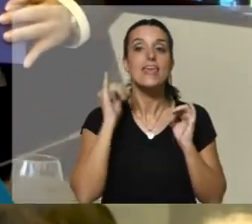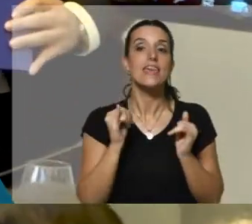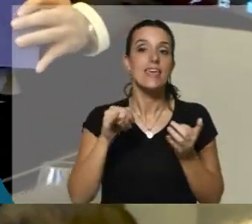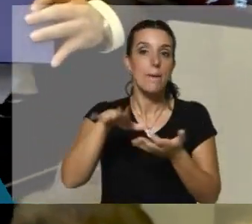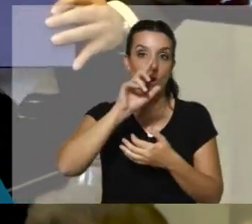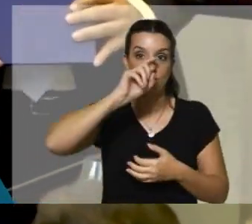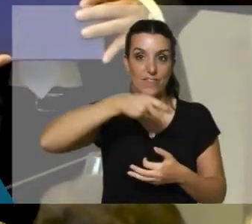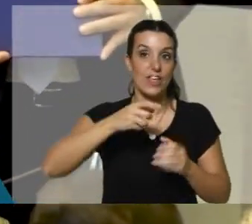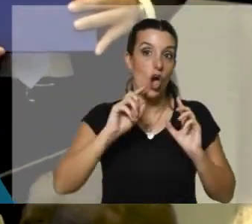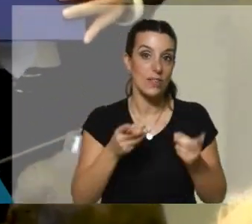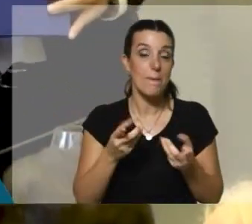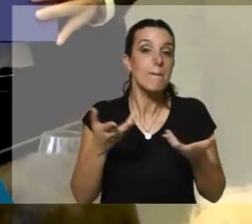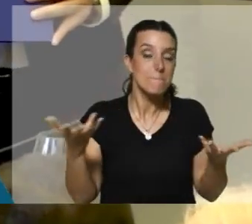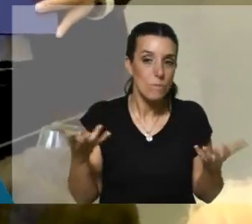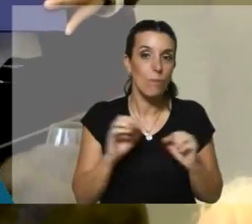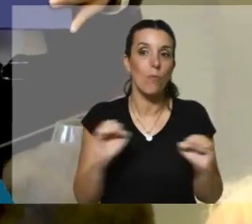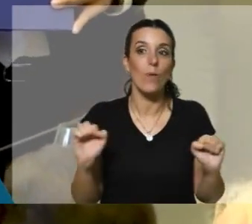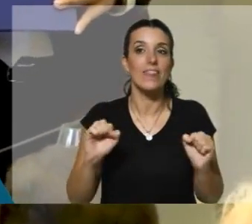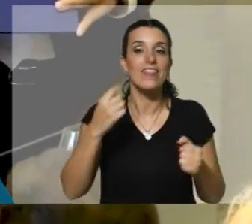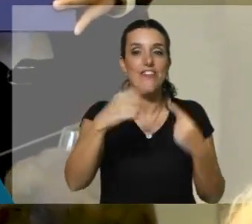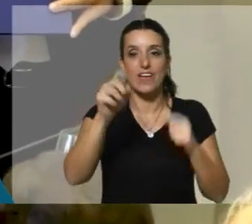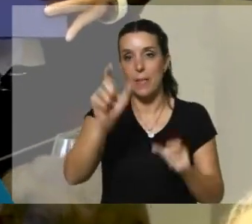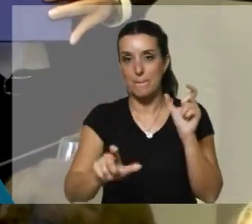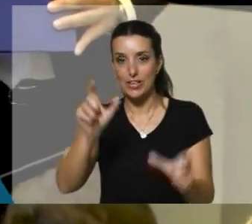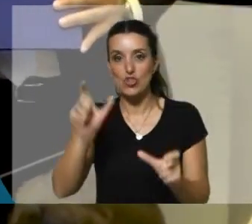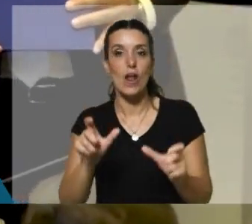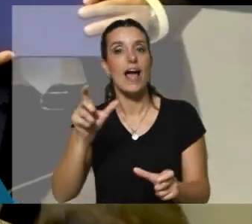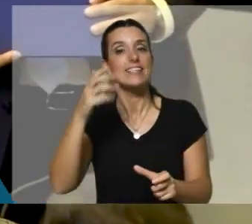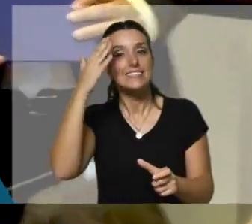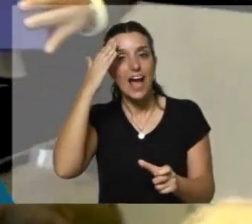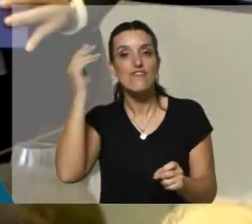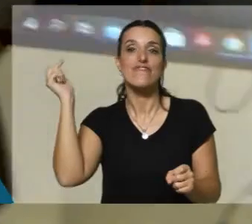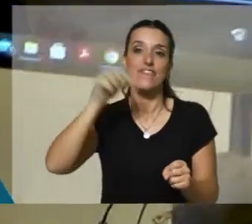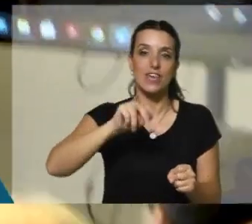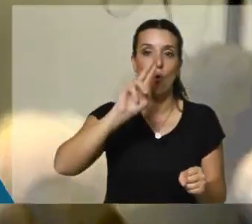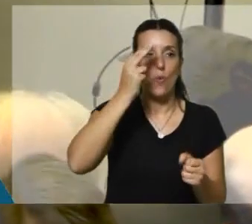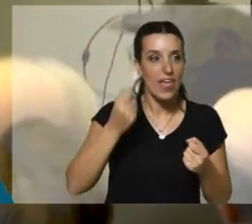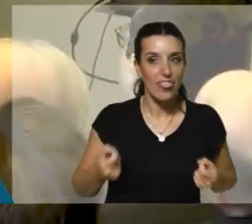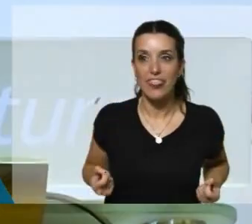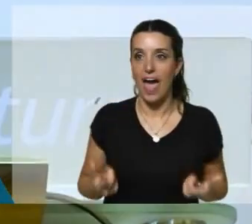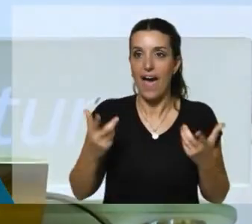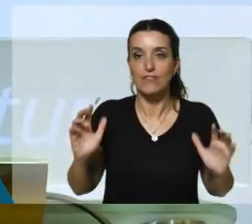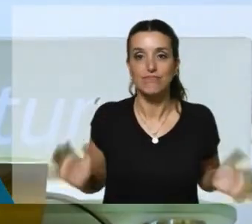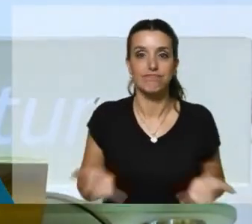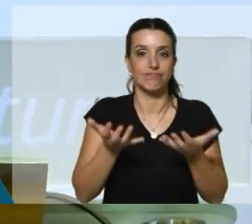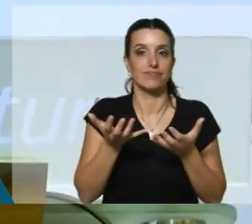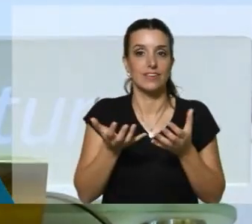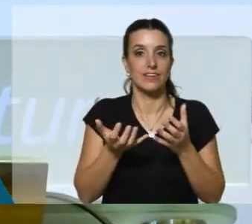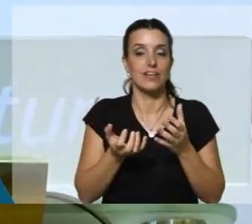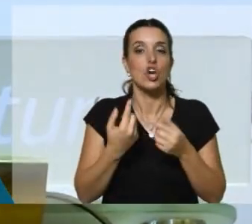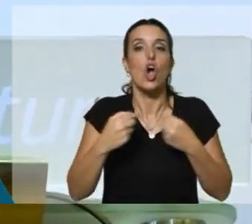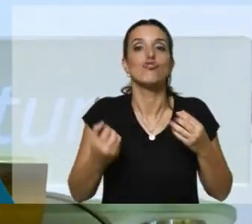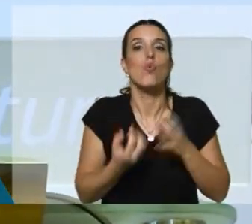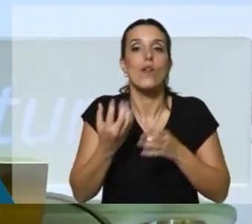caso Montevideo, va a hacer que distintas personalidades, gente que sabe, venga acá a generar ese núcleo de donde salen determinadas